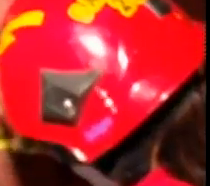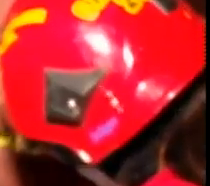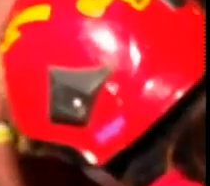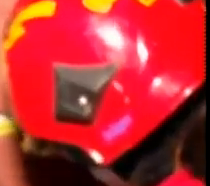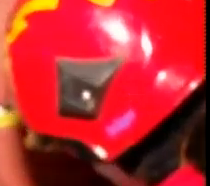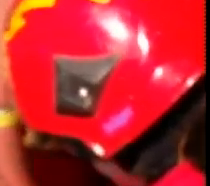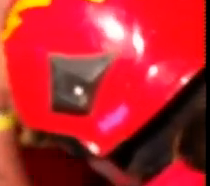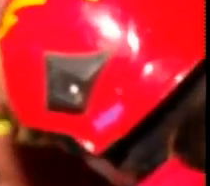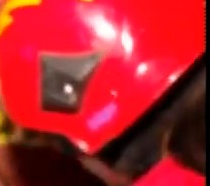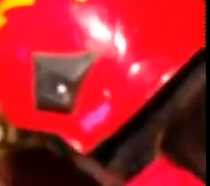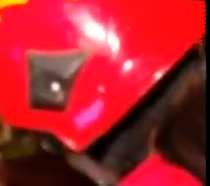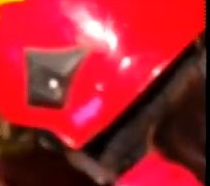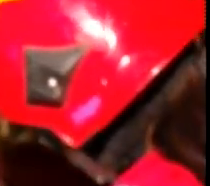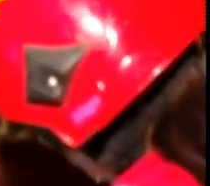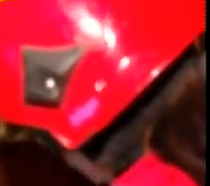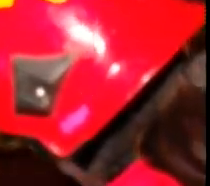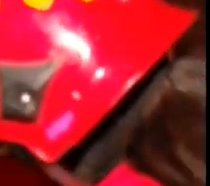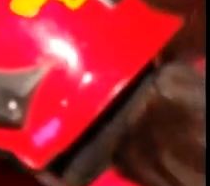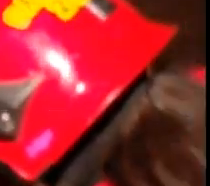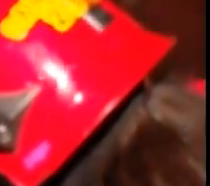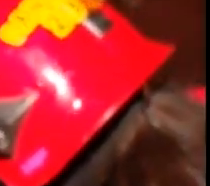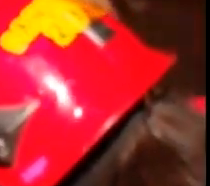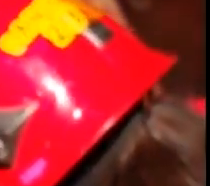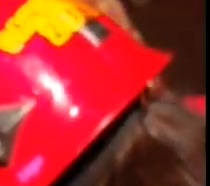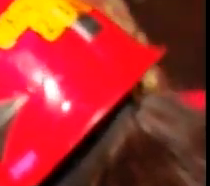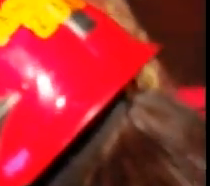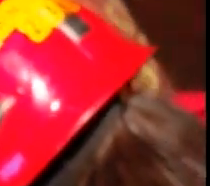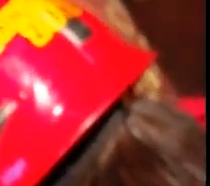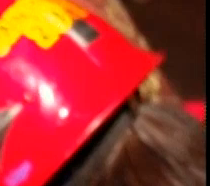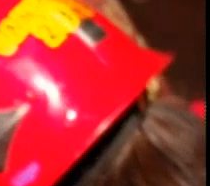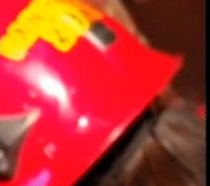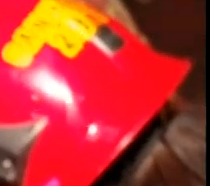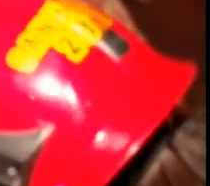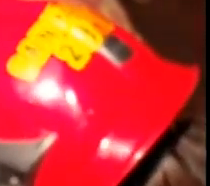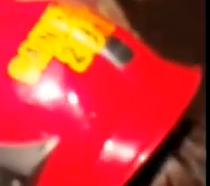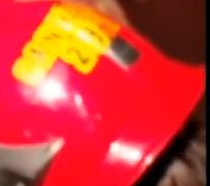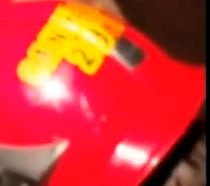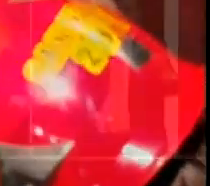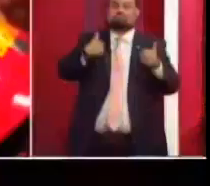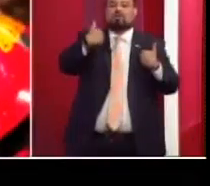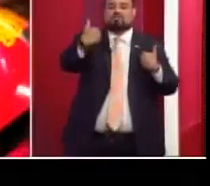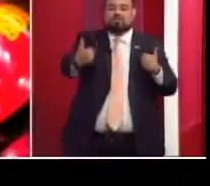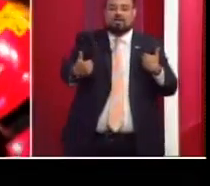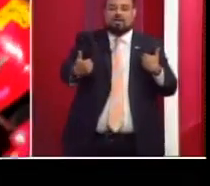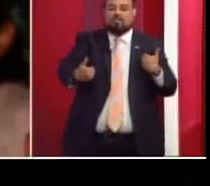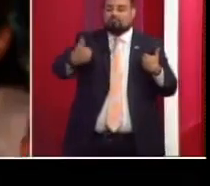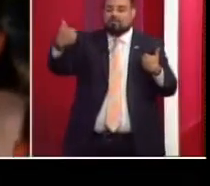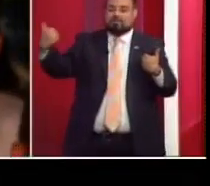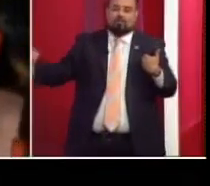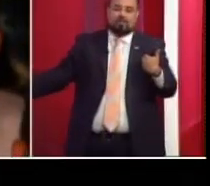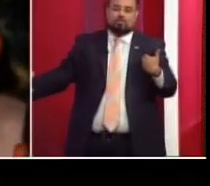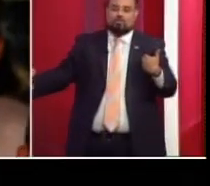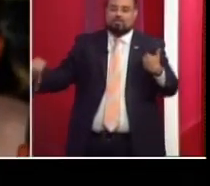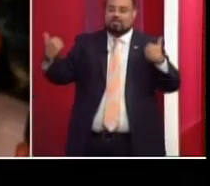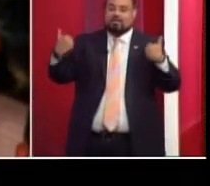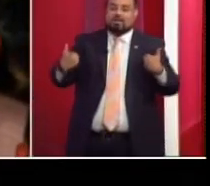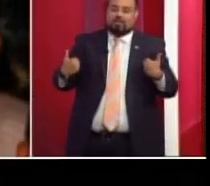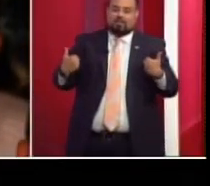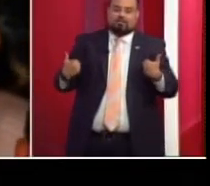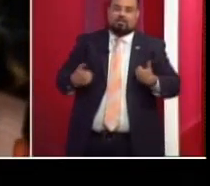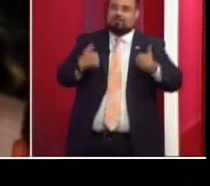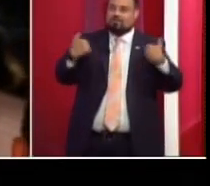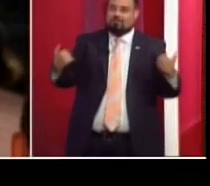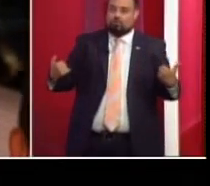de manera adecuada que tengan los espacios suficientes y adecuados para educarlas para enseñarles para actividades lúdicas